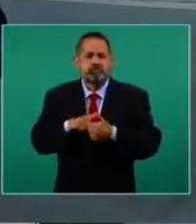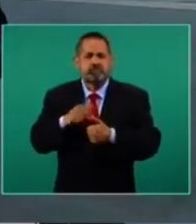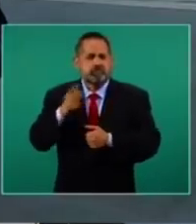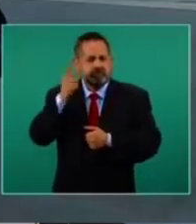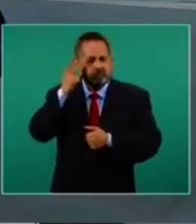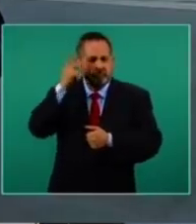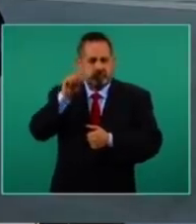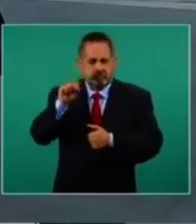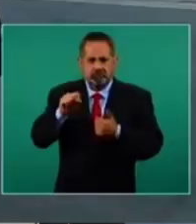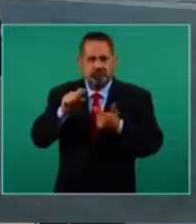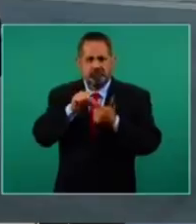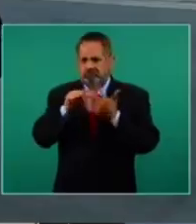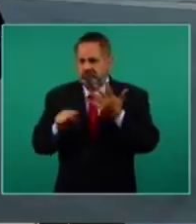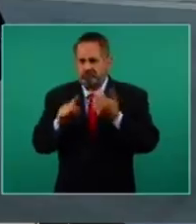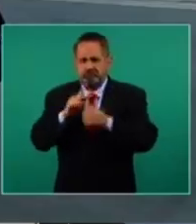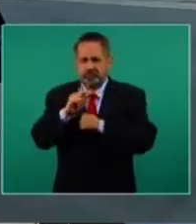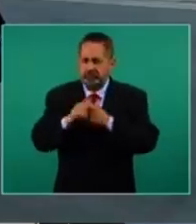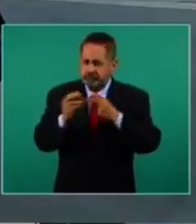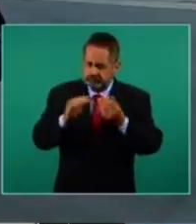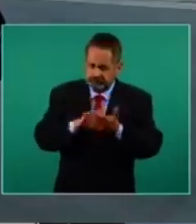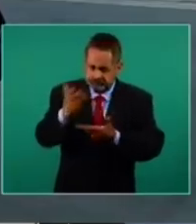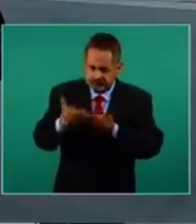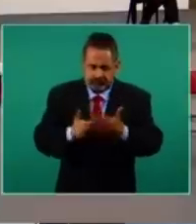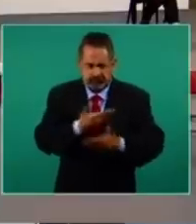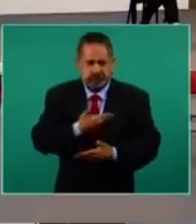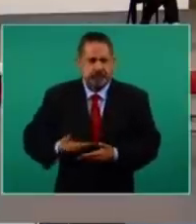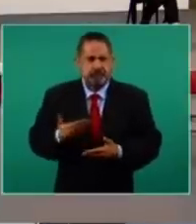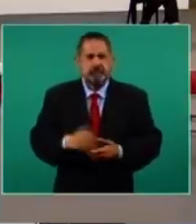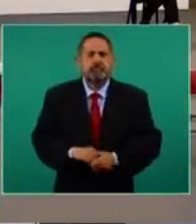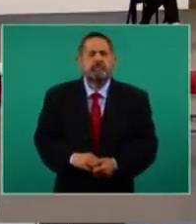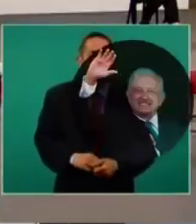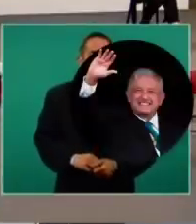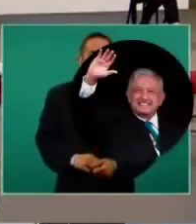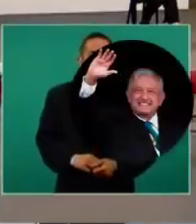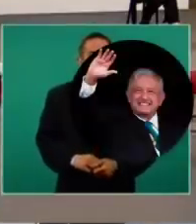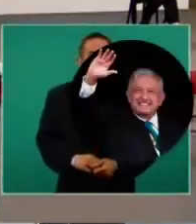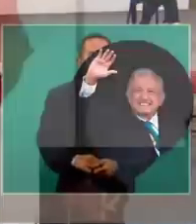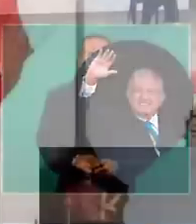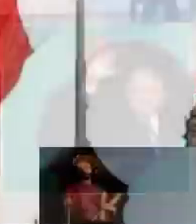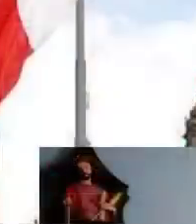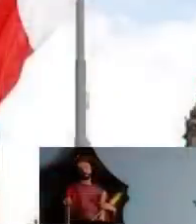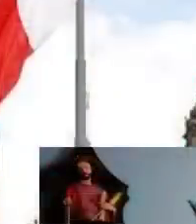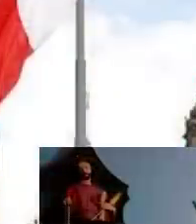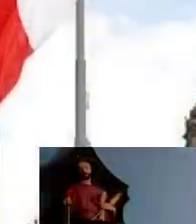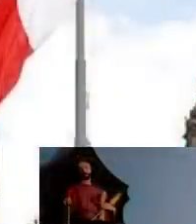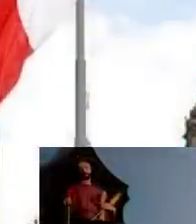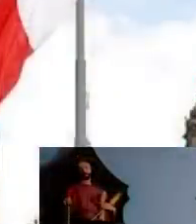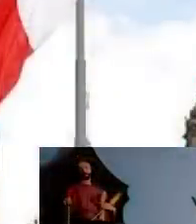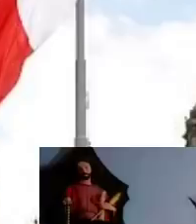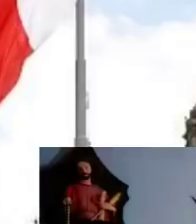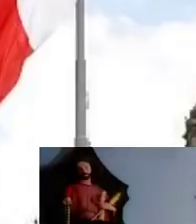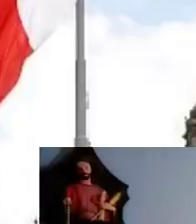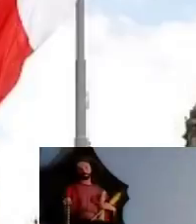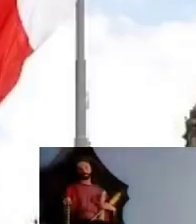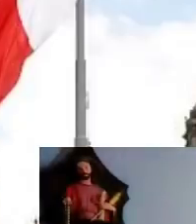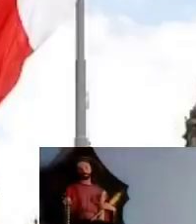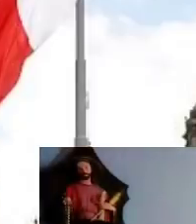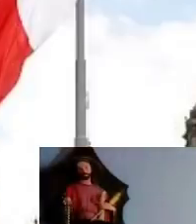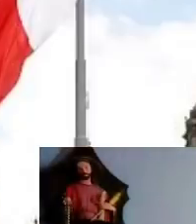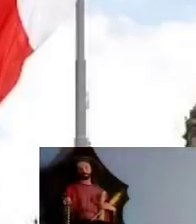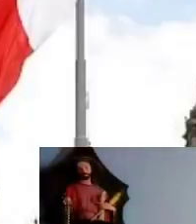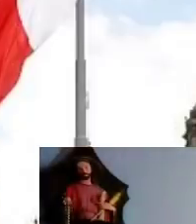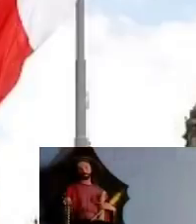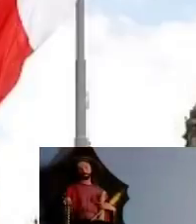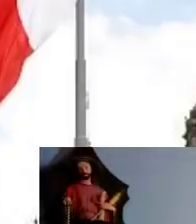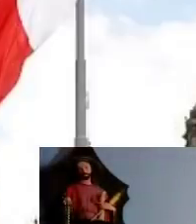Corea del Sur y otros países. Muchas gracias, señor presidente. Gracias, gracias. Bueno, gente, ahí estaba Marcelo Obrador junto